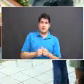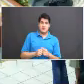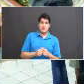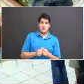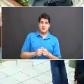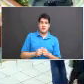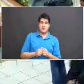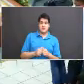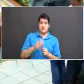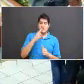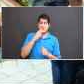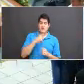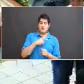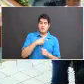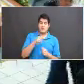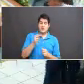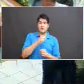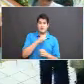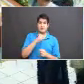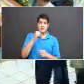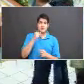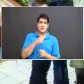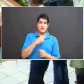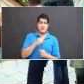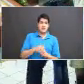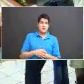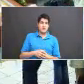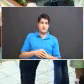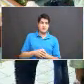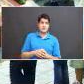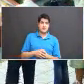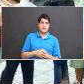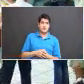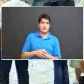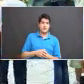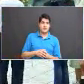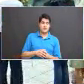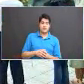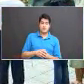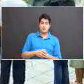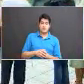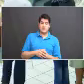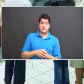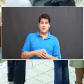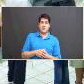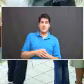los hermanos cantan y hacen el resto de cosas que deben hacer.